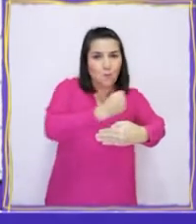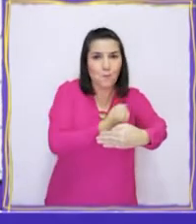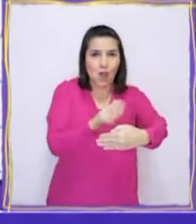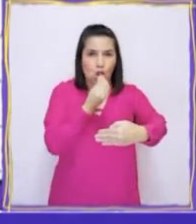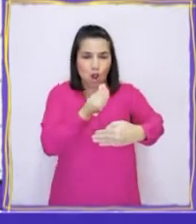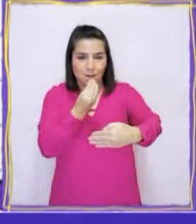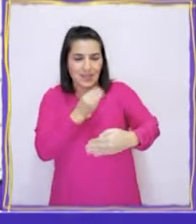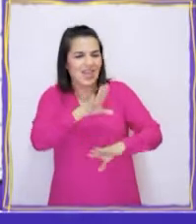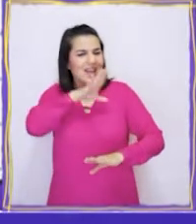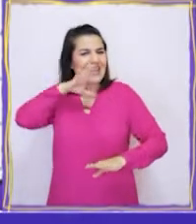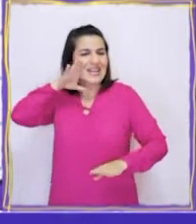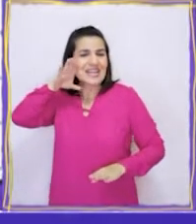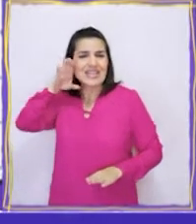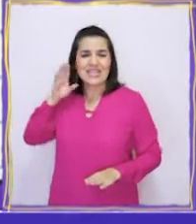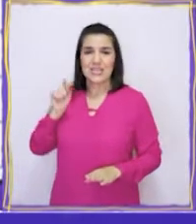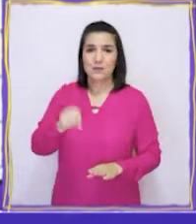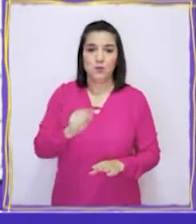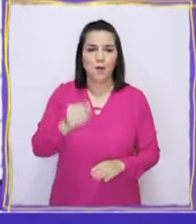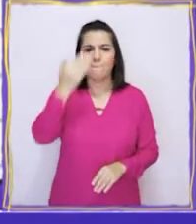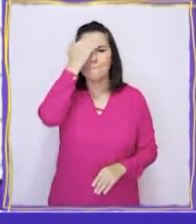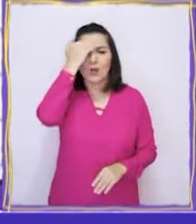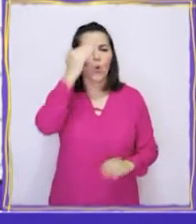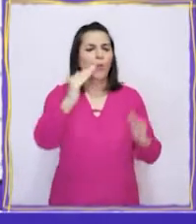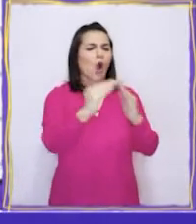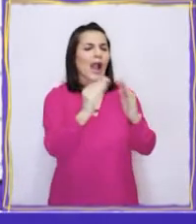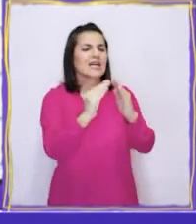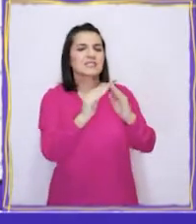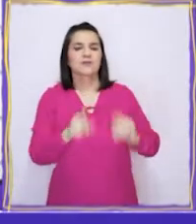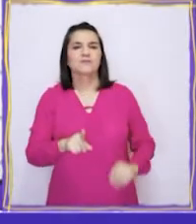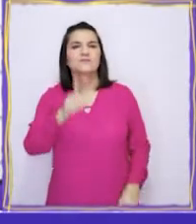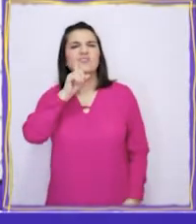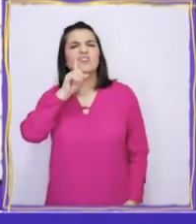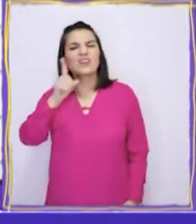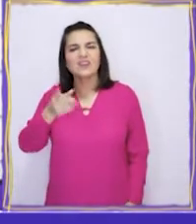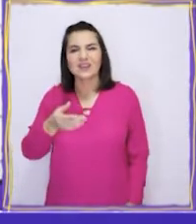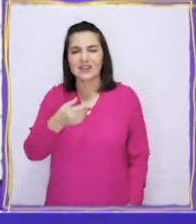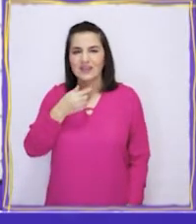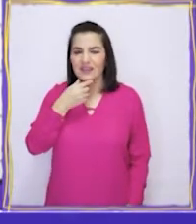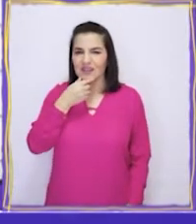la comida, limpio y me preocupo del hogar. ¿Quién soy?